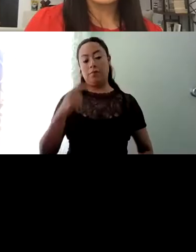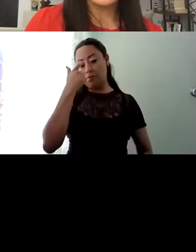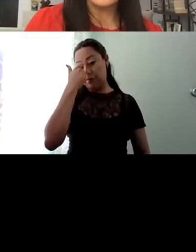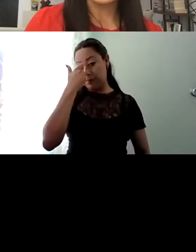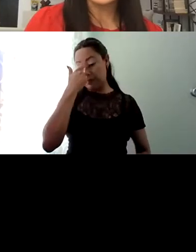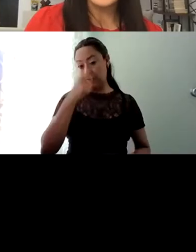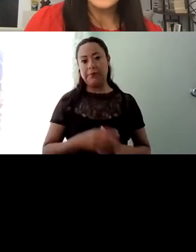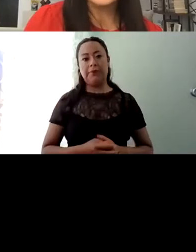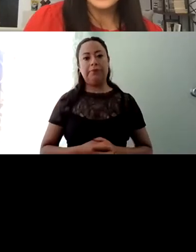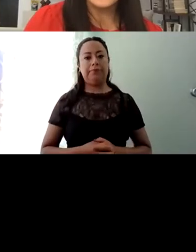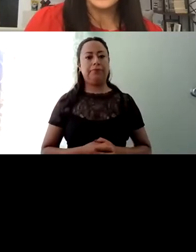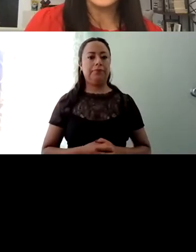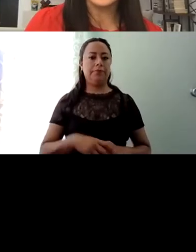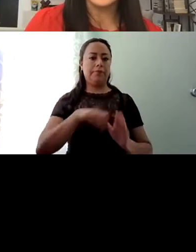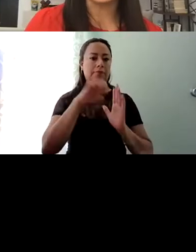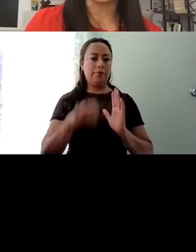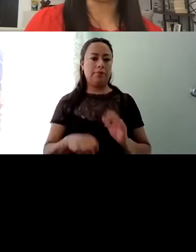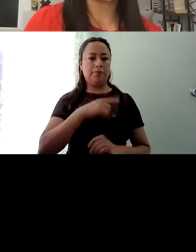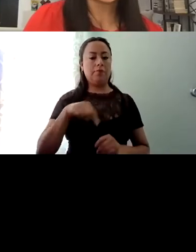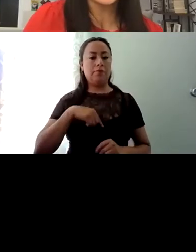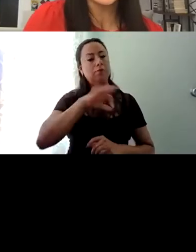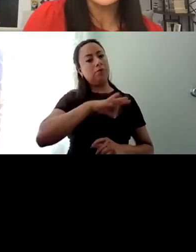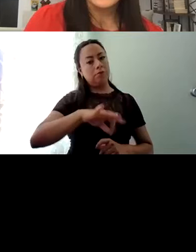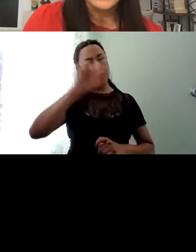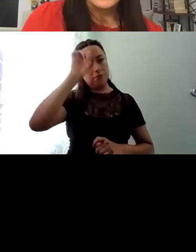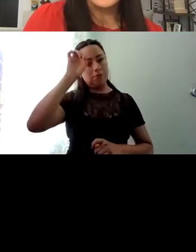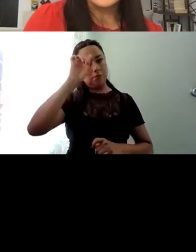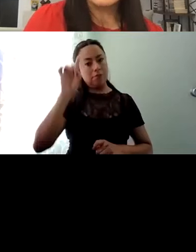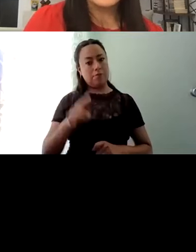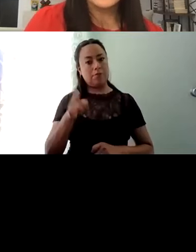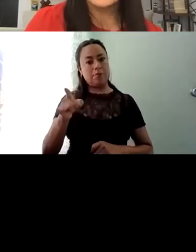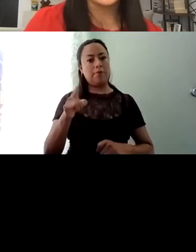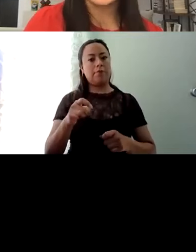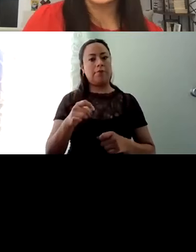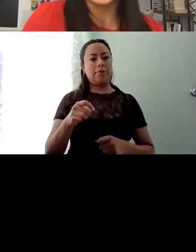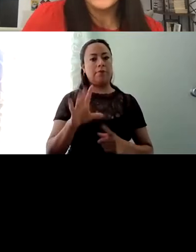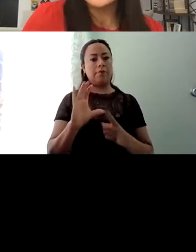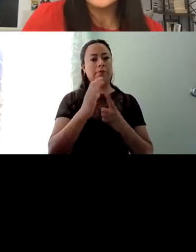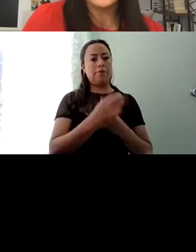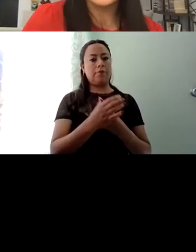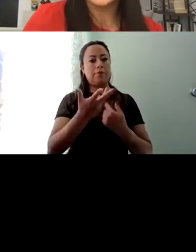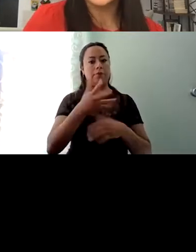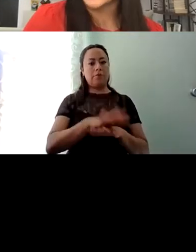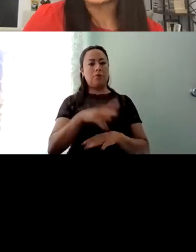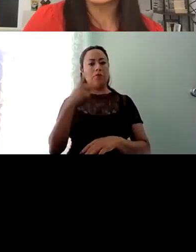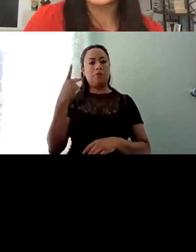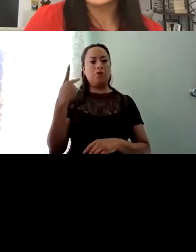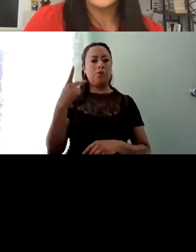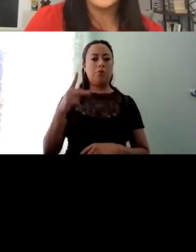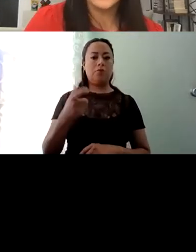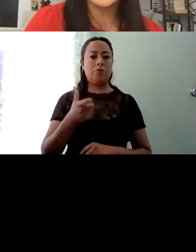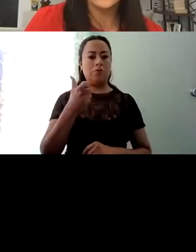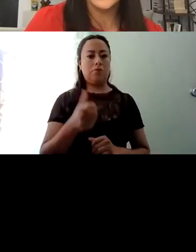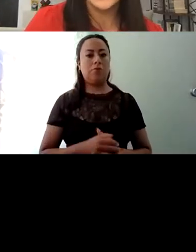desde aconsejar a la comisión sobre su presupuesto, sobre la defensa de